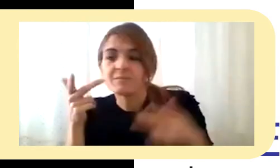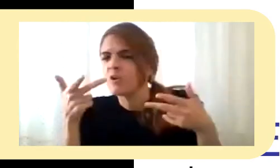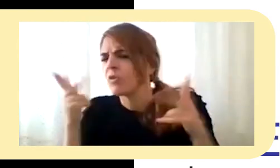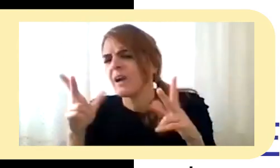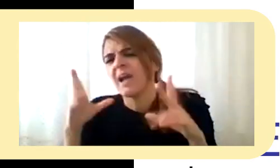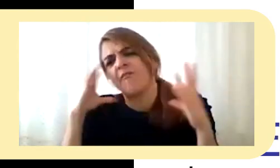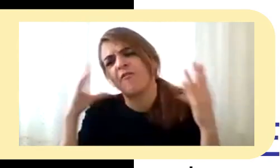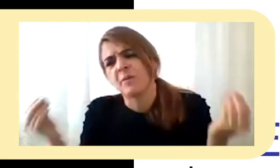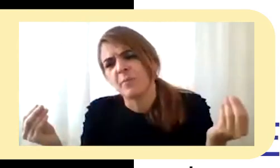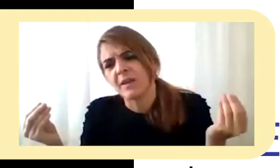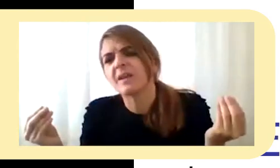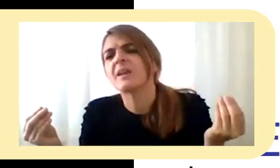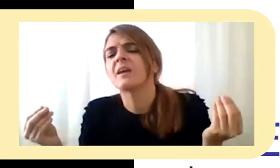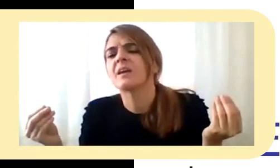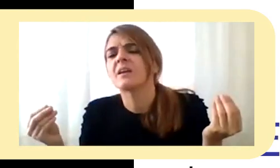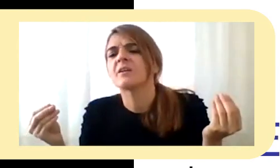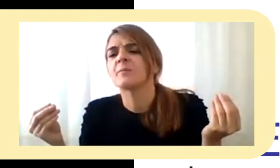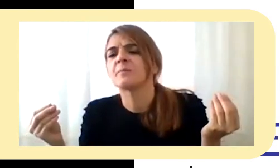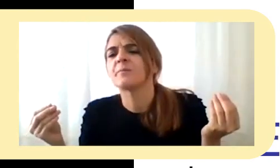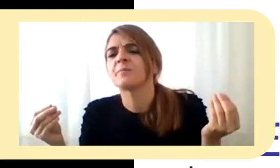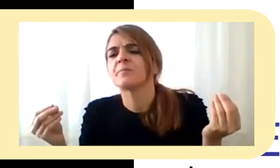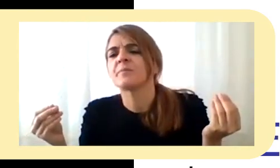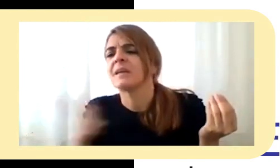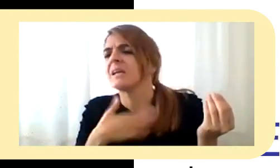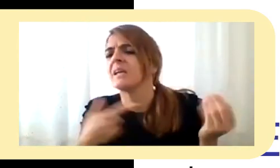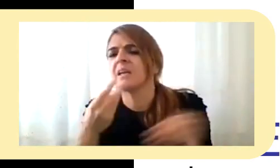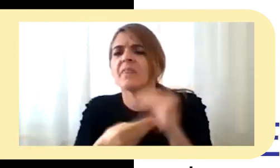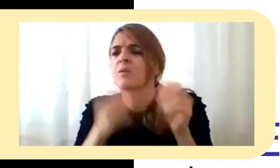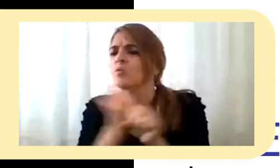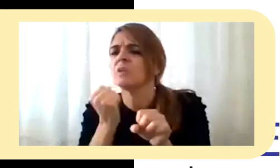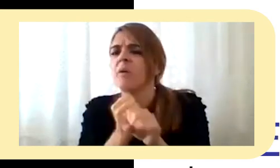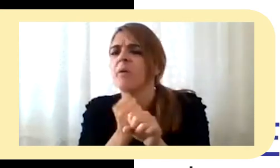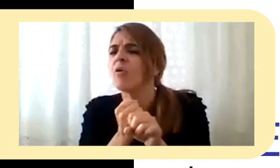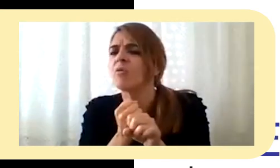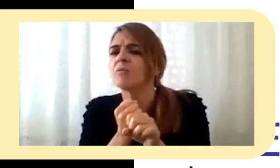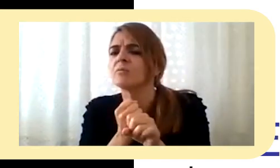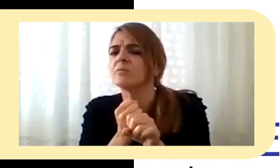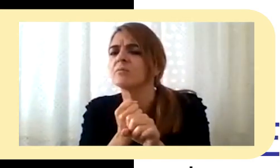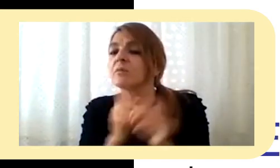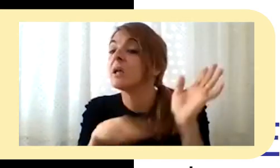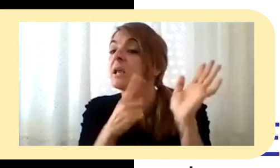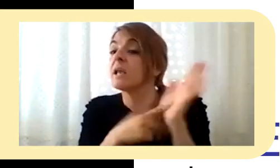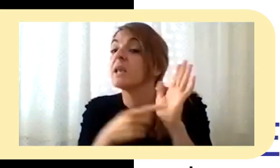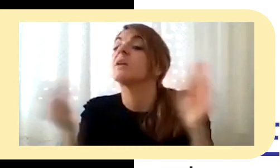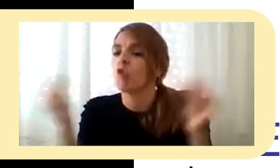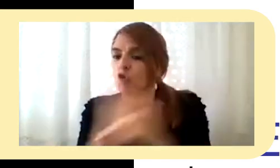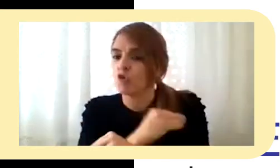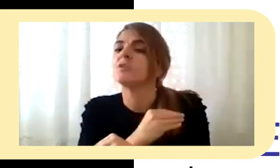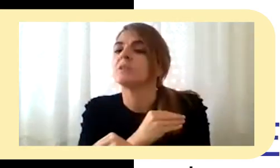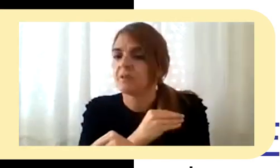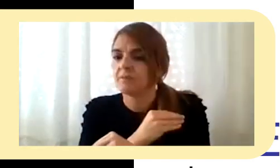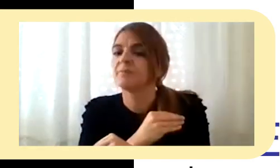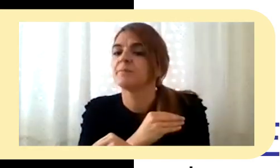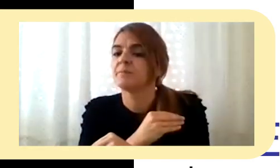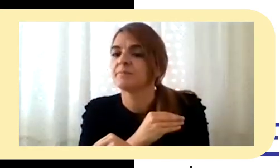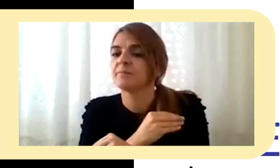del servicio quiera hacer un trabajo sobre las diferencias, incumple la ley, o sea, está ilegal, porque la ley